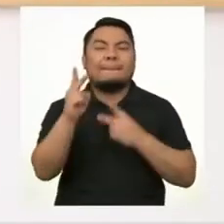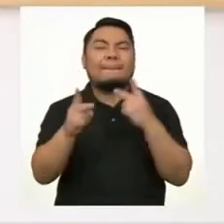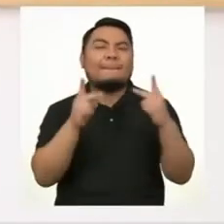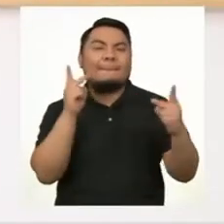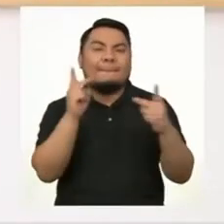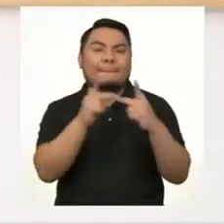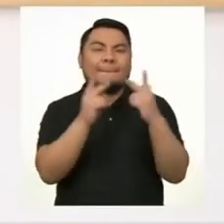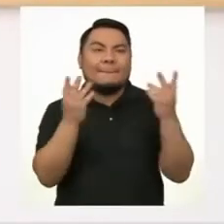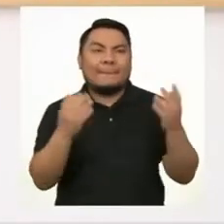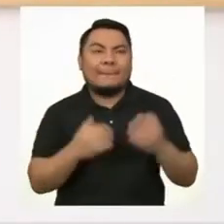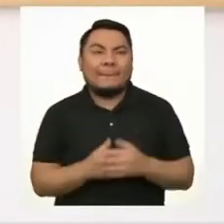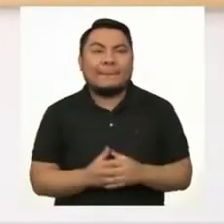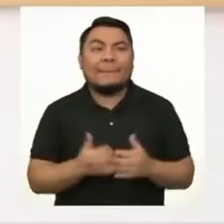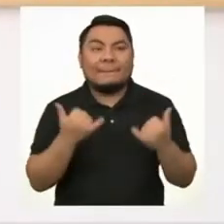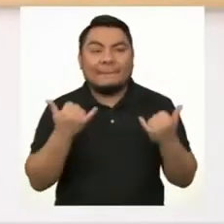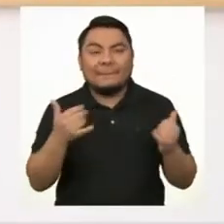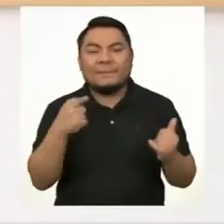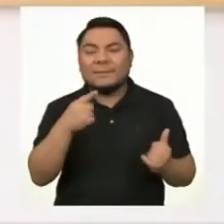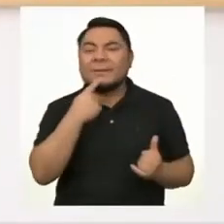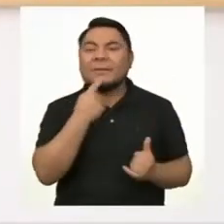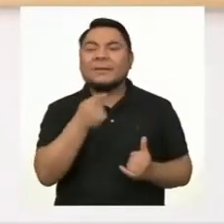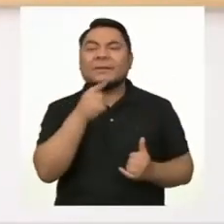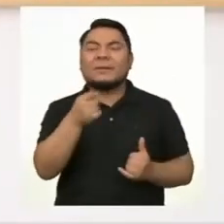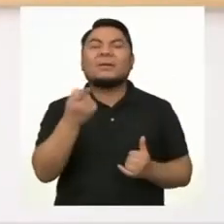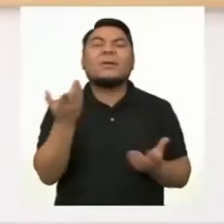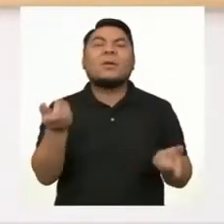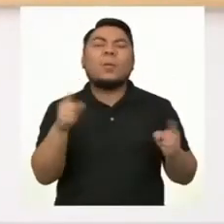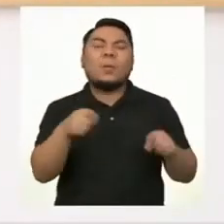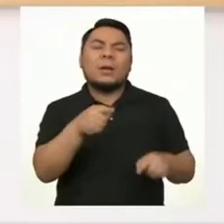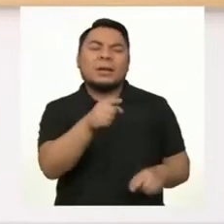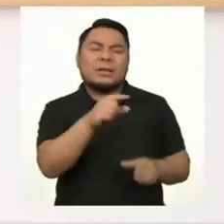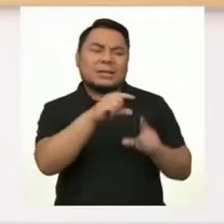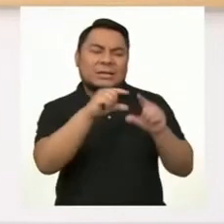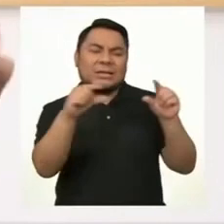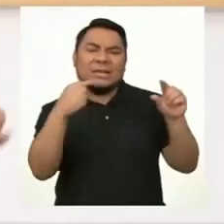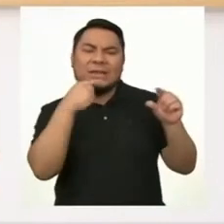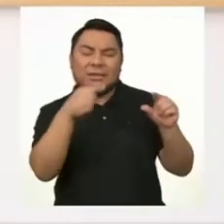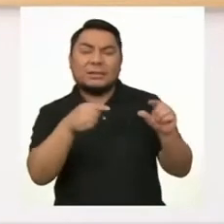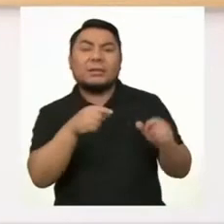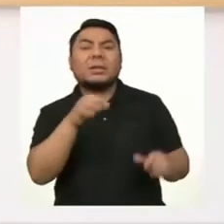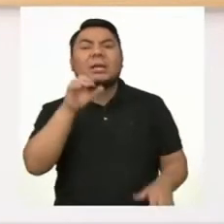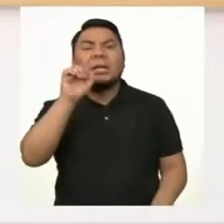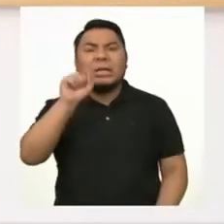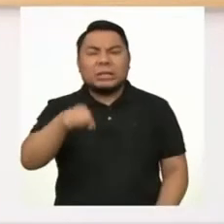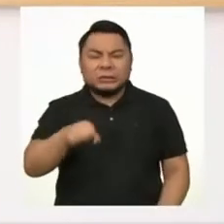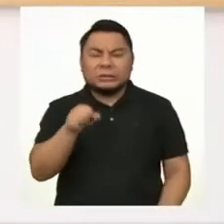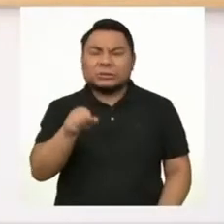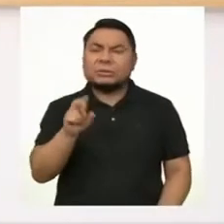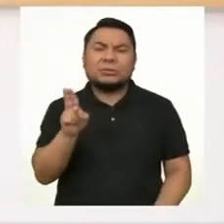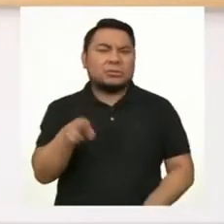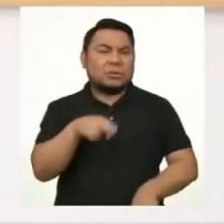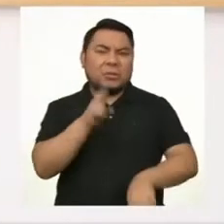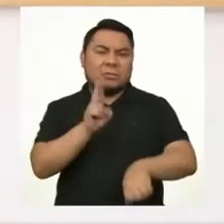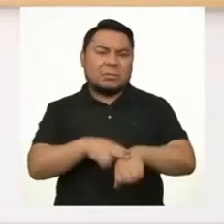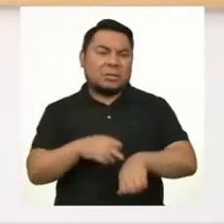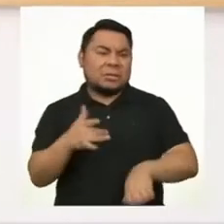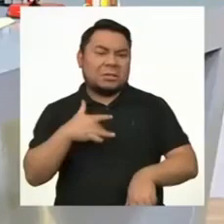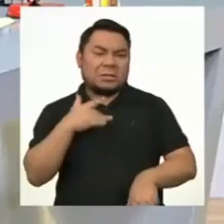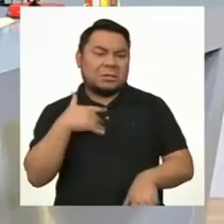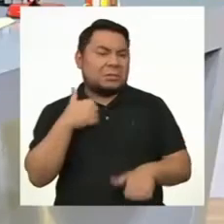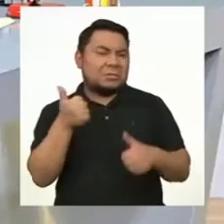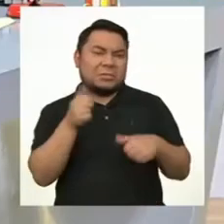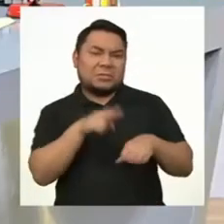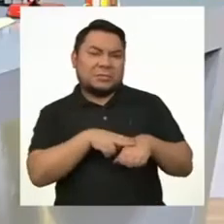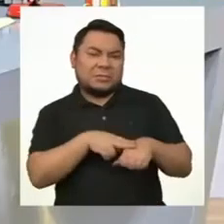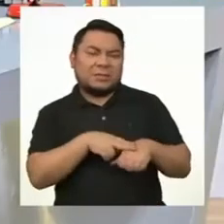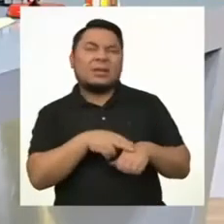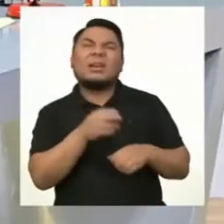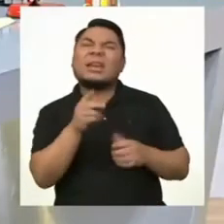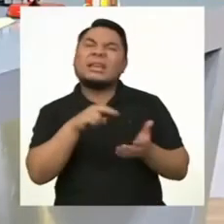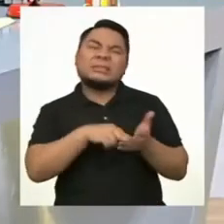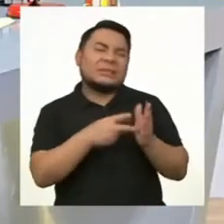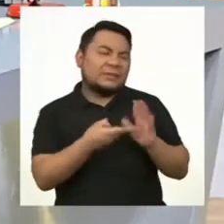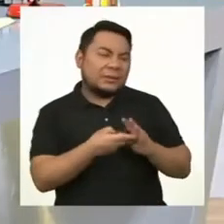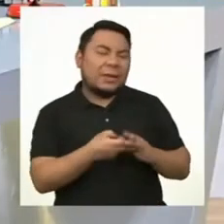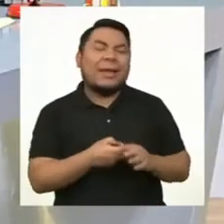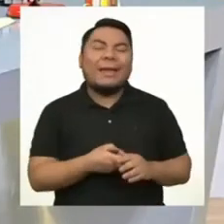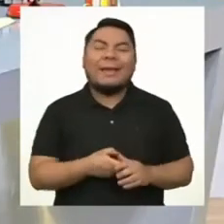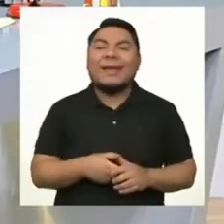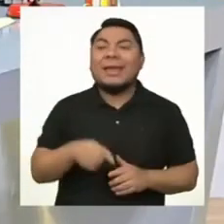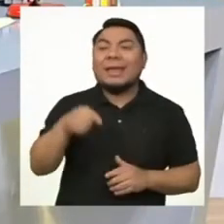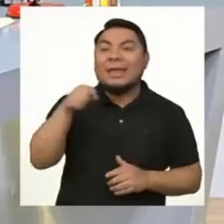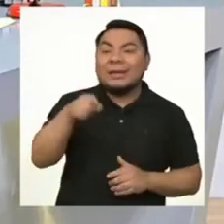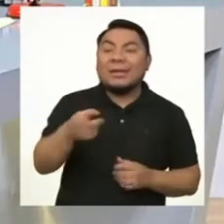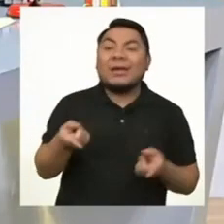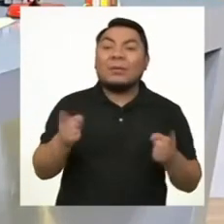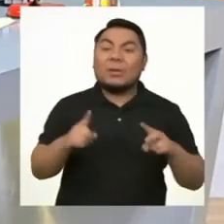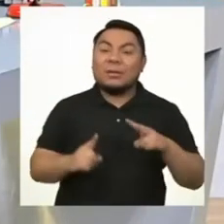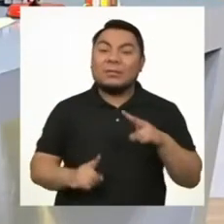perfecto. ¿Y a qué se refería el texto cuando decía, así es como se supone debes sentirte? Hace referencia a